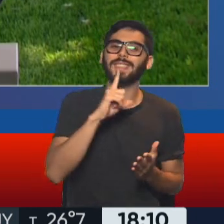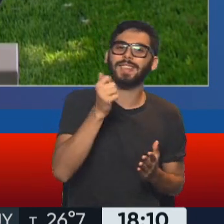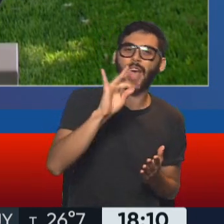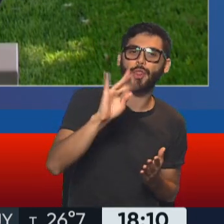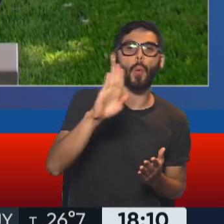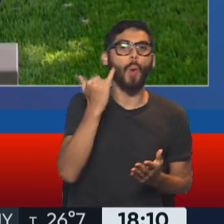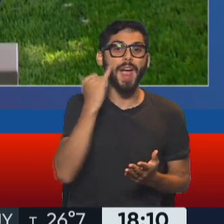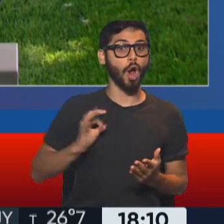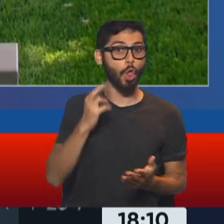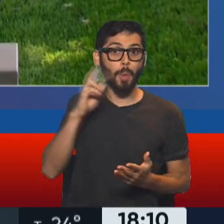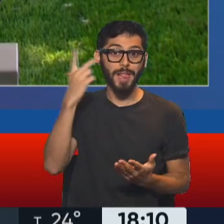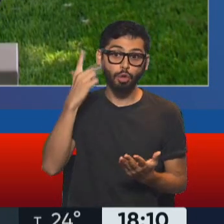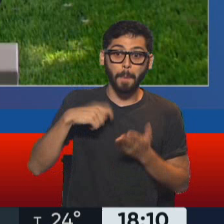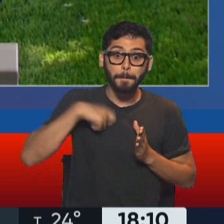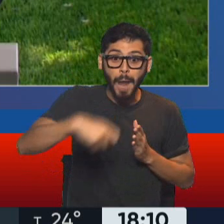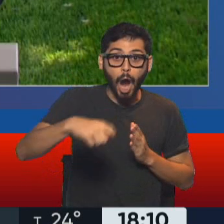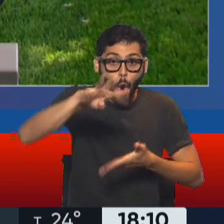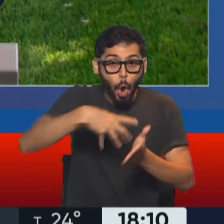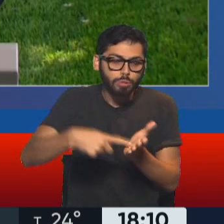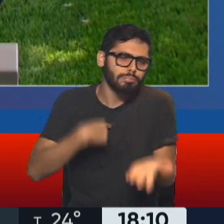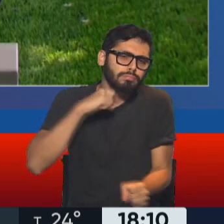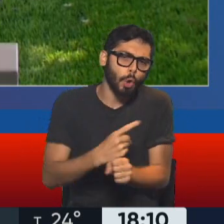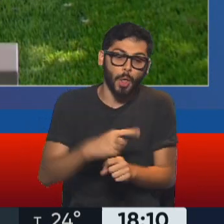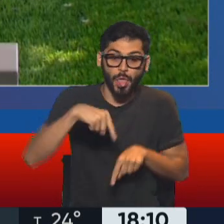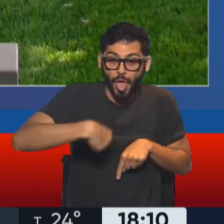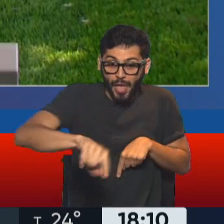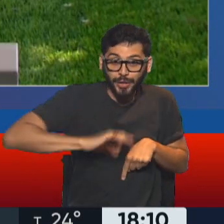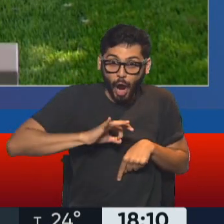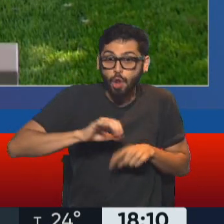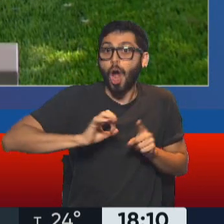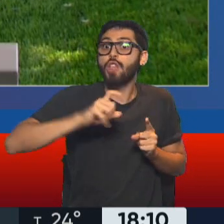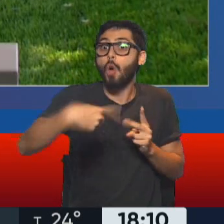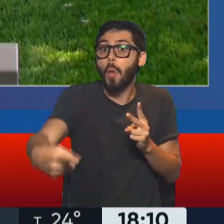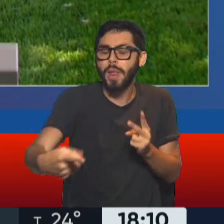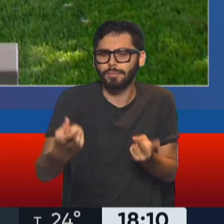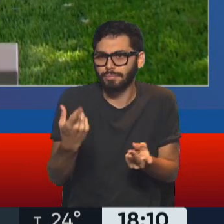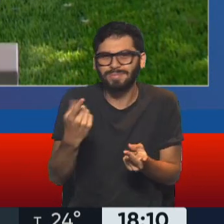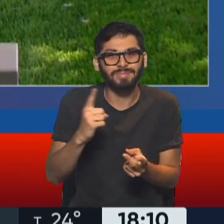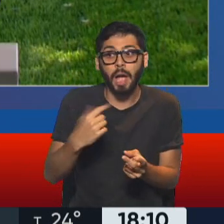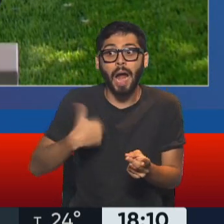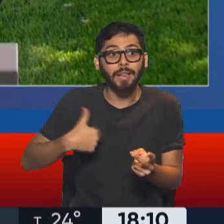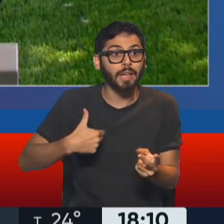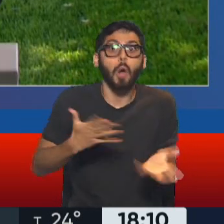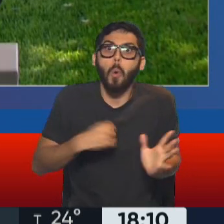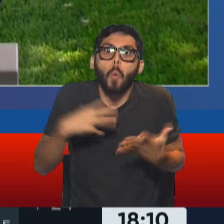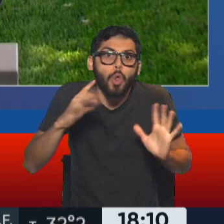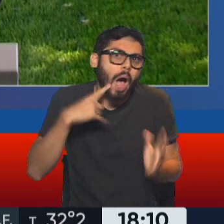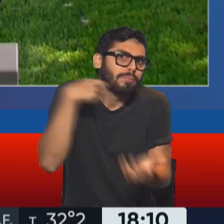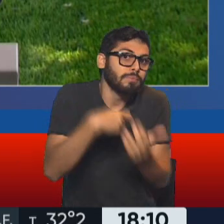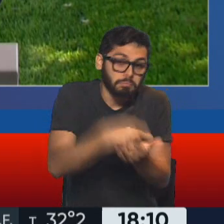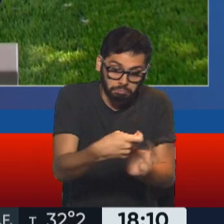un esquema de pago que era imposible, que para este año y para el año que viene era imposible que Argentina pudiera pagar por más voluntad que le